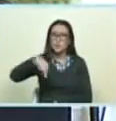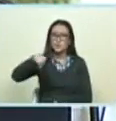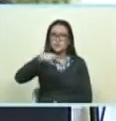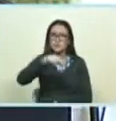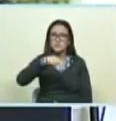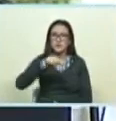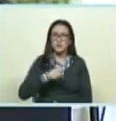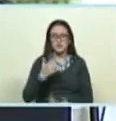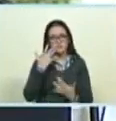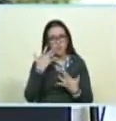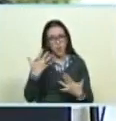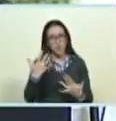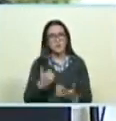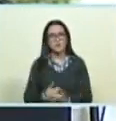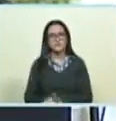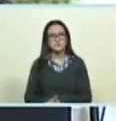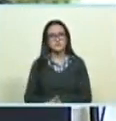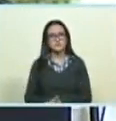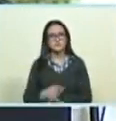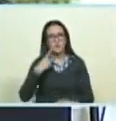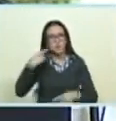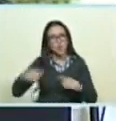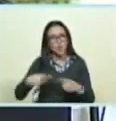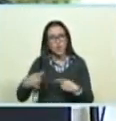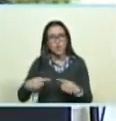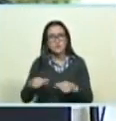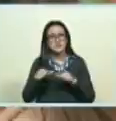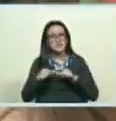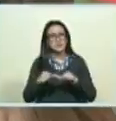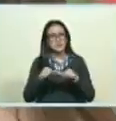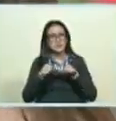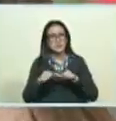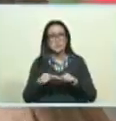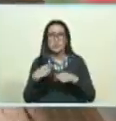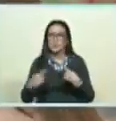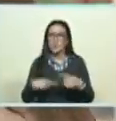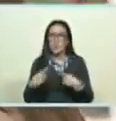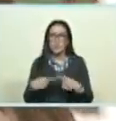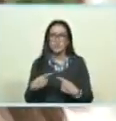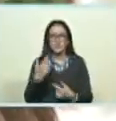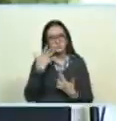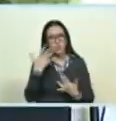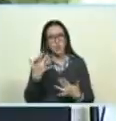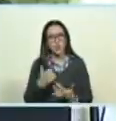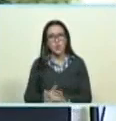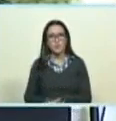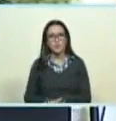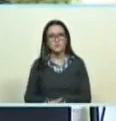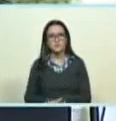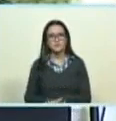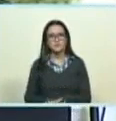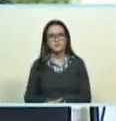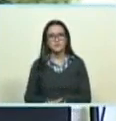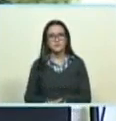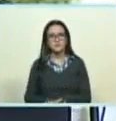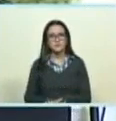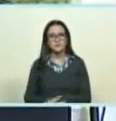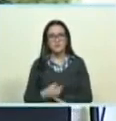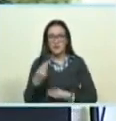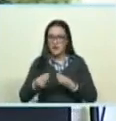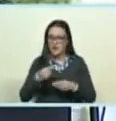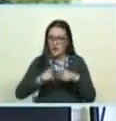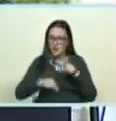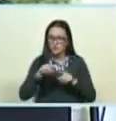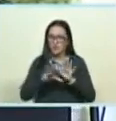sean visibilizados todos los días de manera permanente con todo lo que hacen en la constituyente